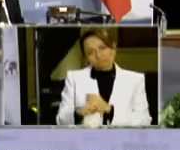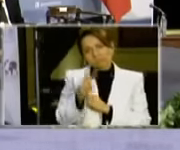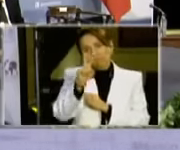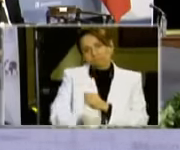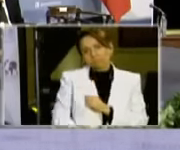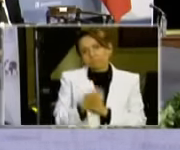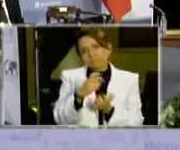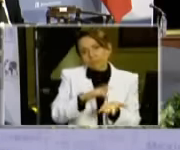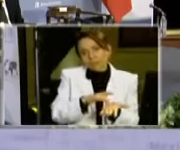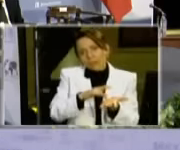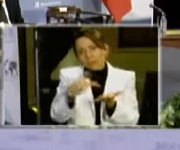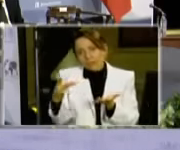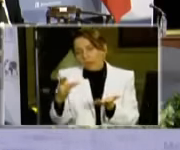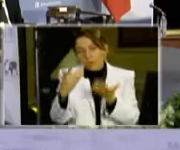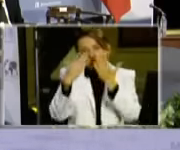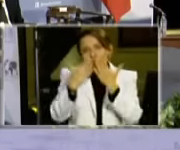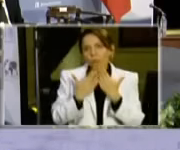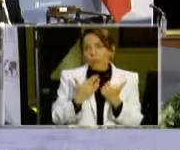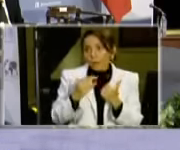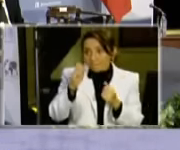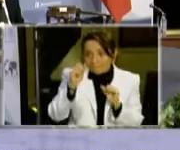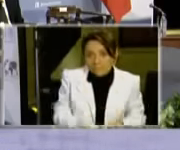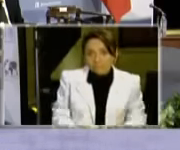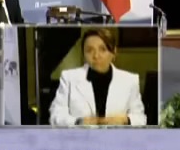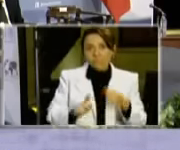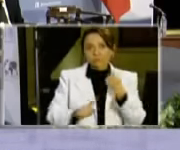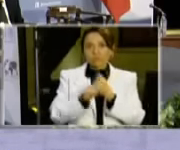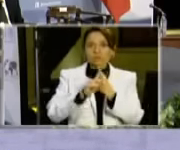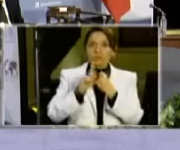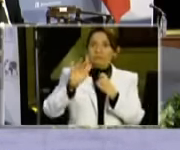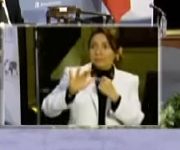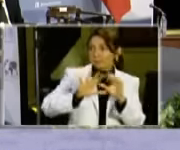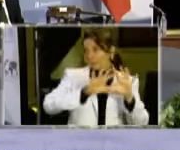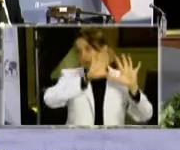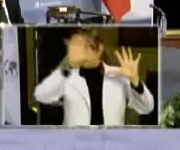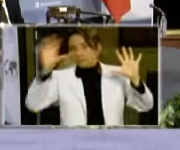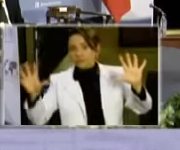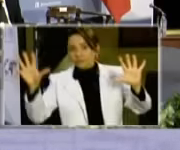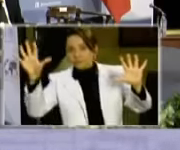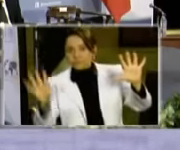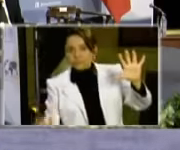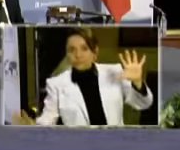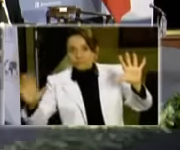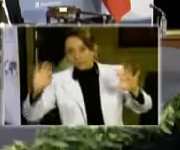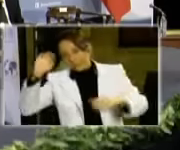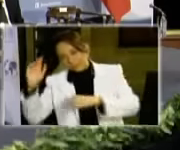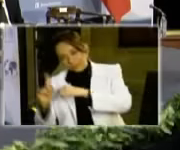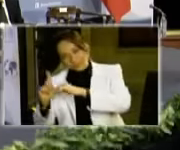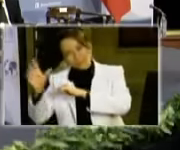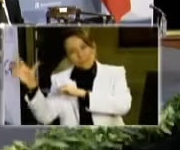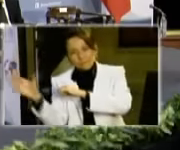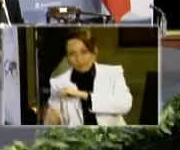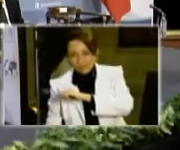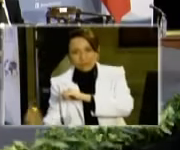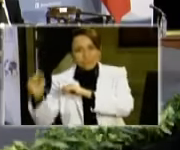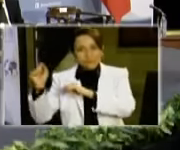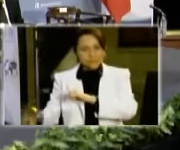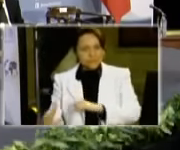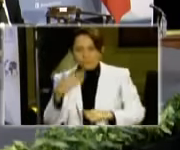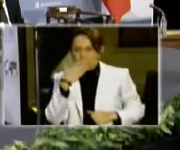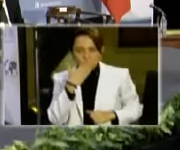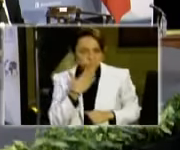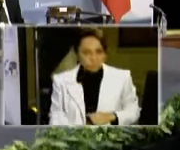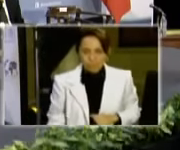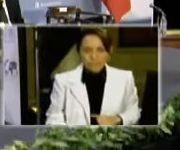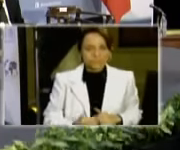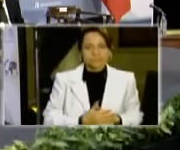realidad internacional es la de América Latina y el Caribe. Las razones de ello son variadas. La más